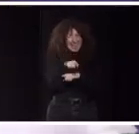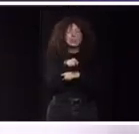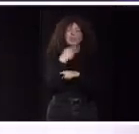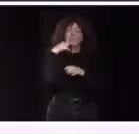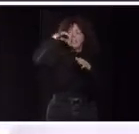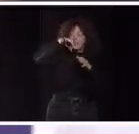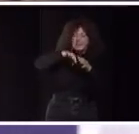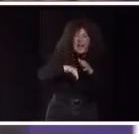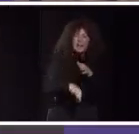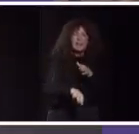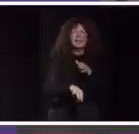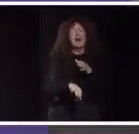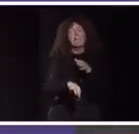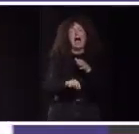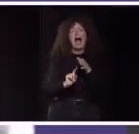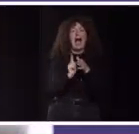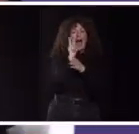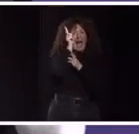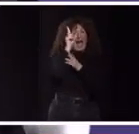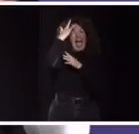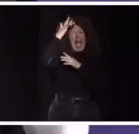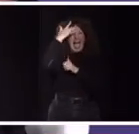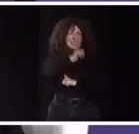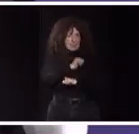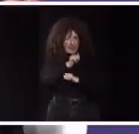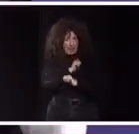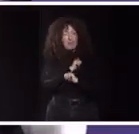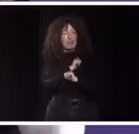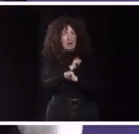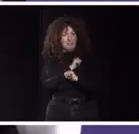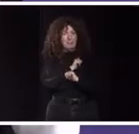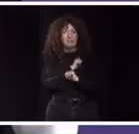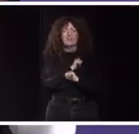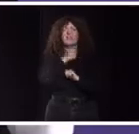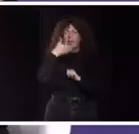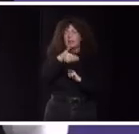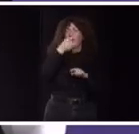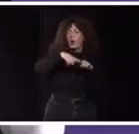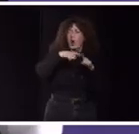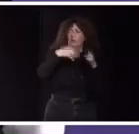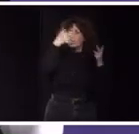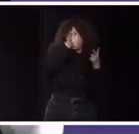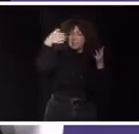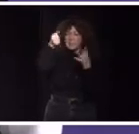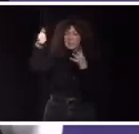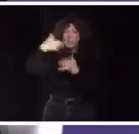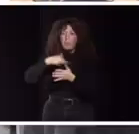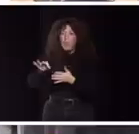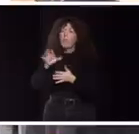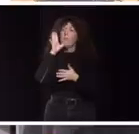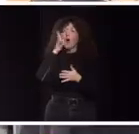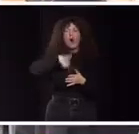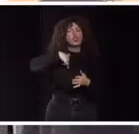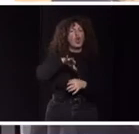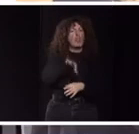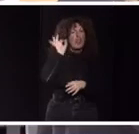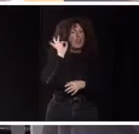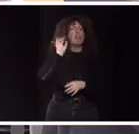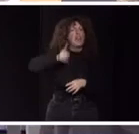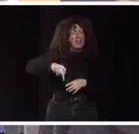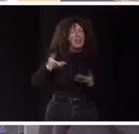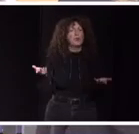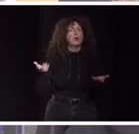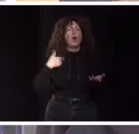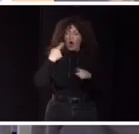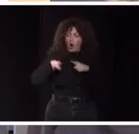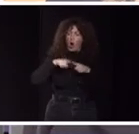semilla, compañeras, de la esperanza y de lo que se puede hacer posible solamente porque decidimos que podemos